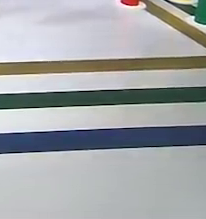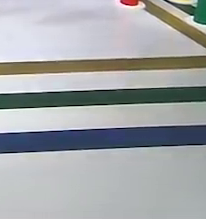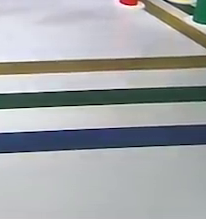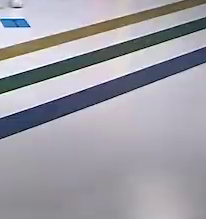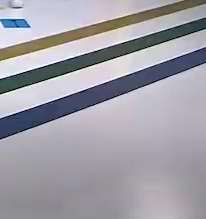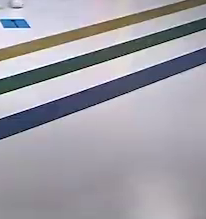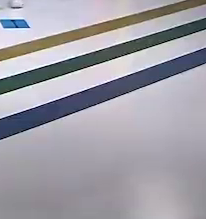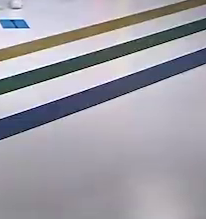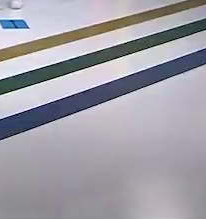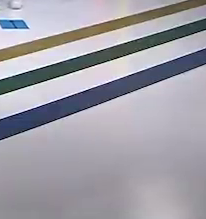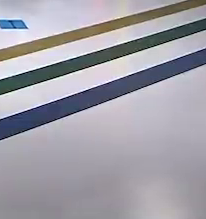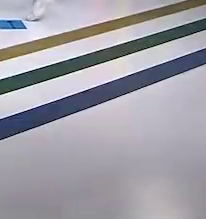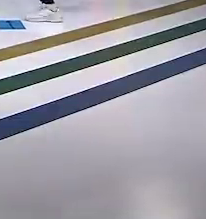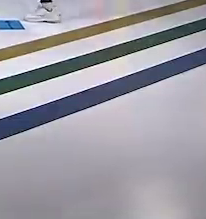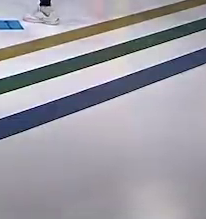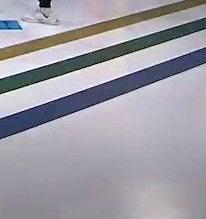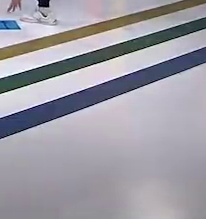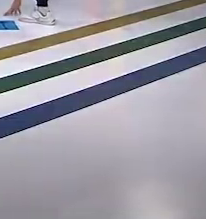¡Vámonos!